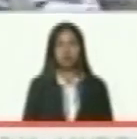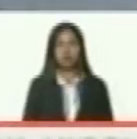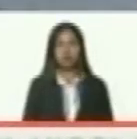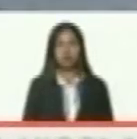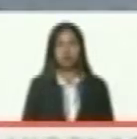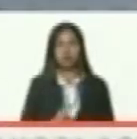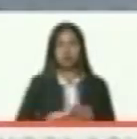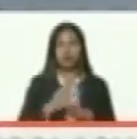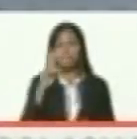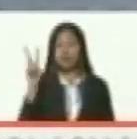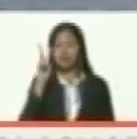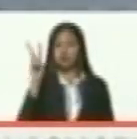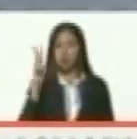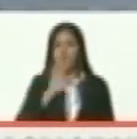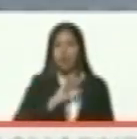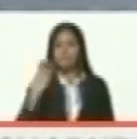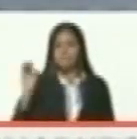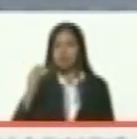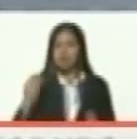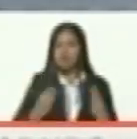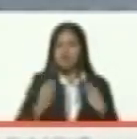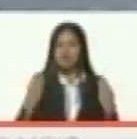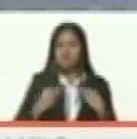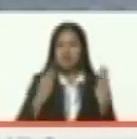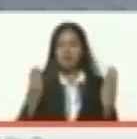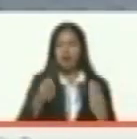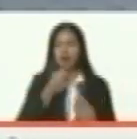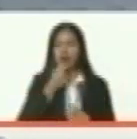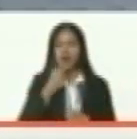Porque Venezuela es una patria viva.